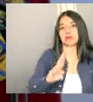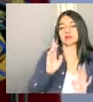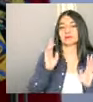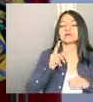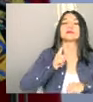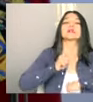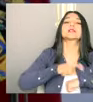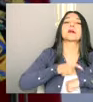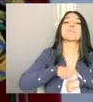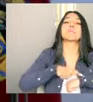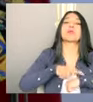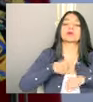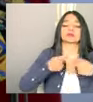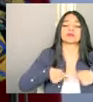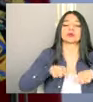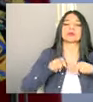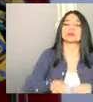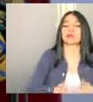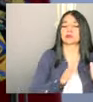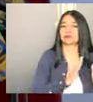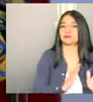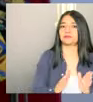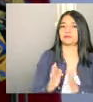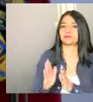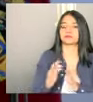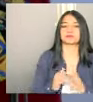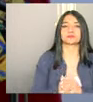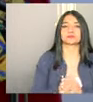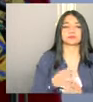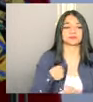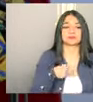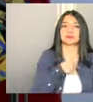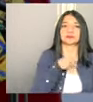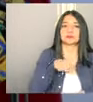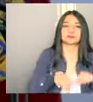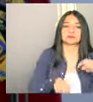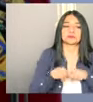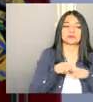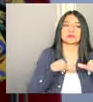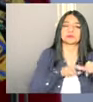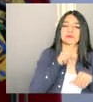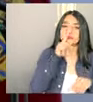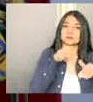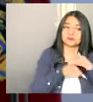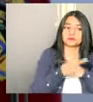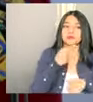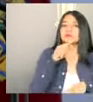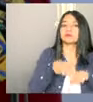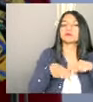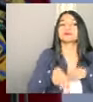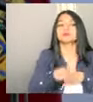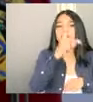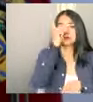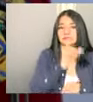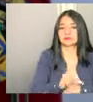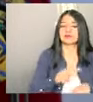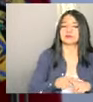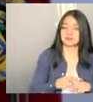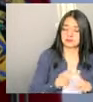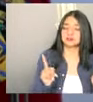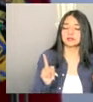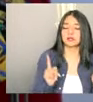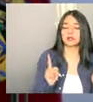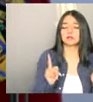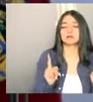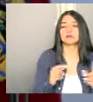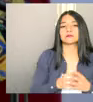los tiempos contractuales. Mientras nosotros no entremos en la administración, yo no le puedo anticipar decisiones, pero sí le puedo anticipar